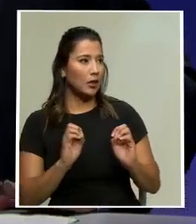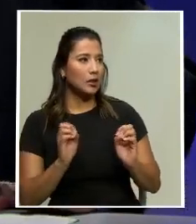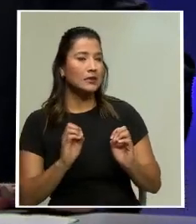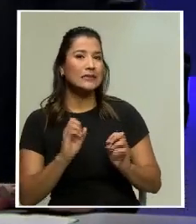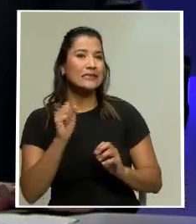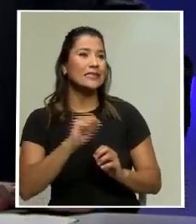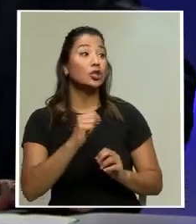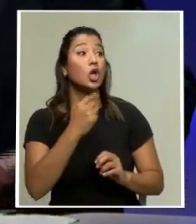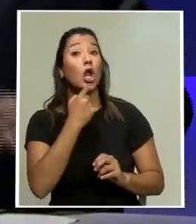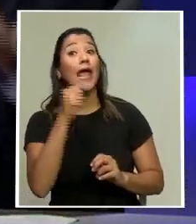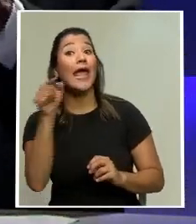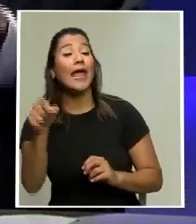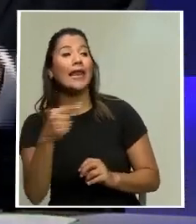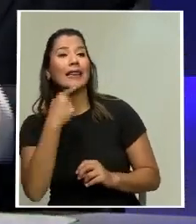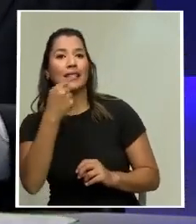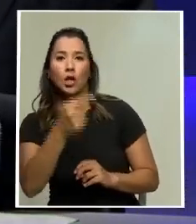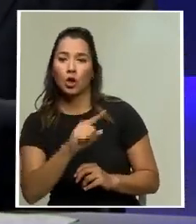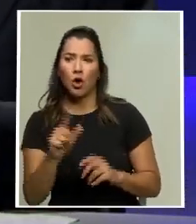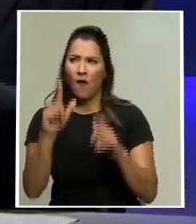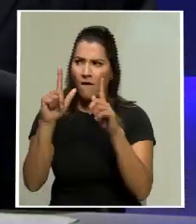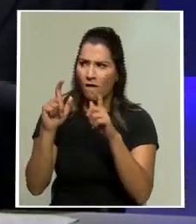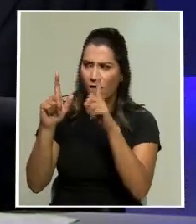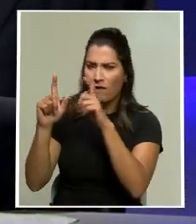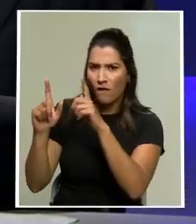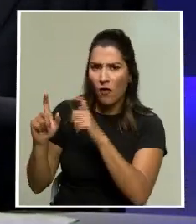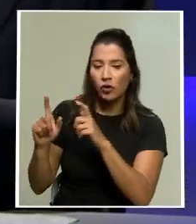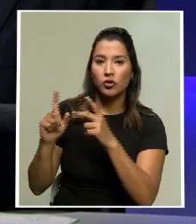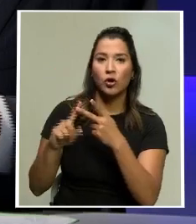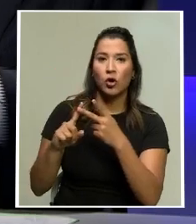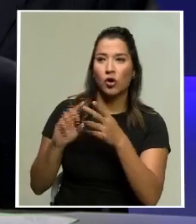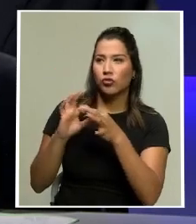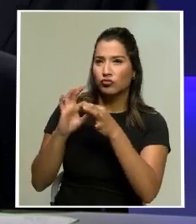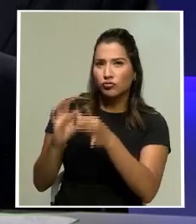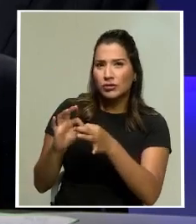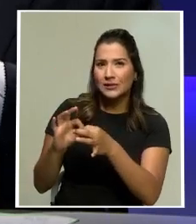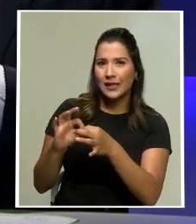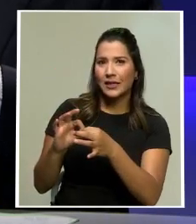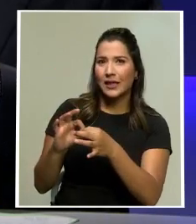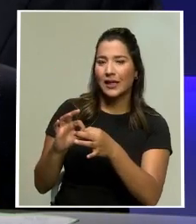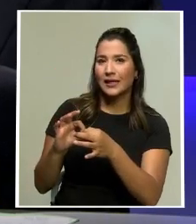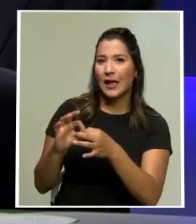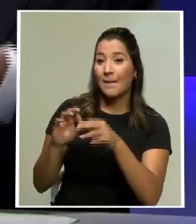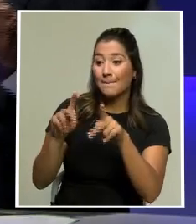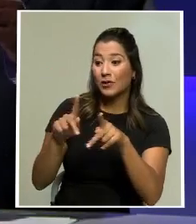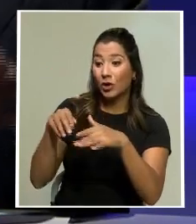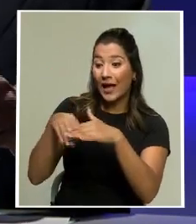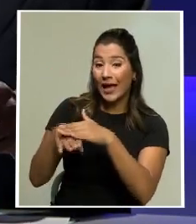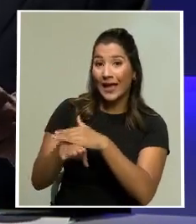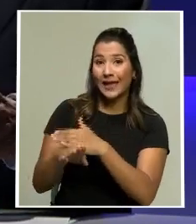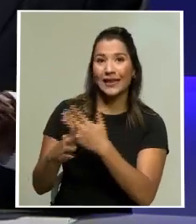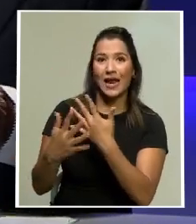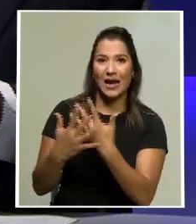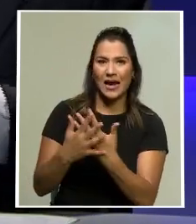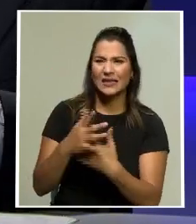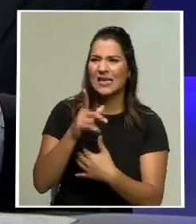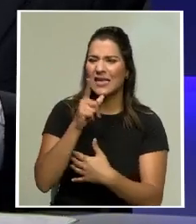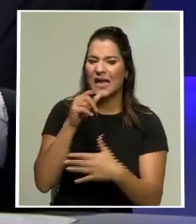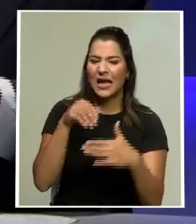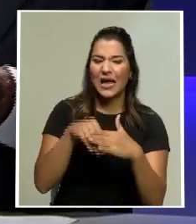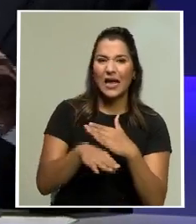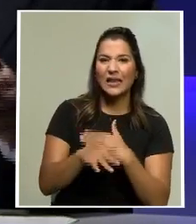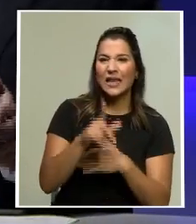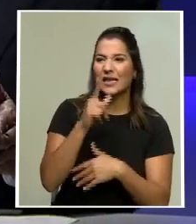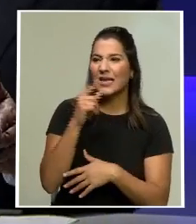que dice. No, fotografiando los archivos de ingreso a las cárceles, quién entra, quién